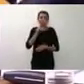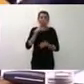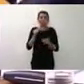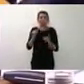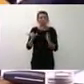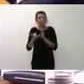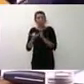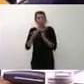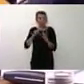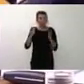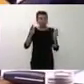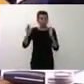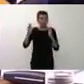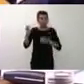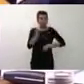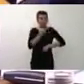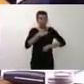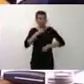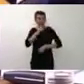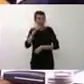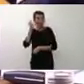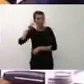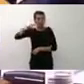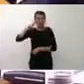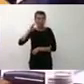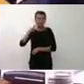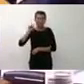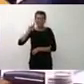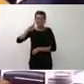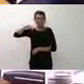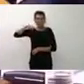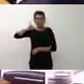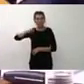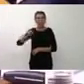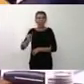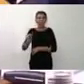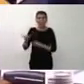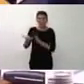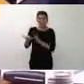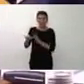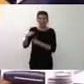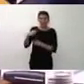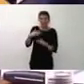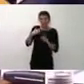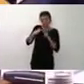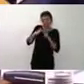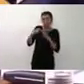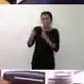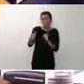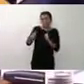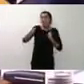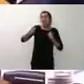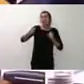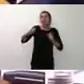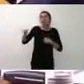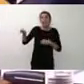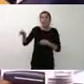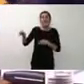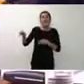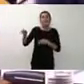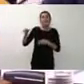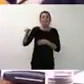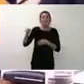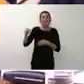que vivía allá con nosotros, aunque ella siempre soñaba con su casa de los chapines, me mandaba al correo a ver si había